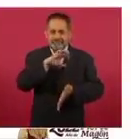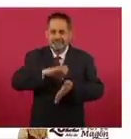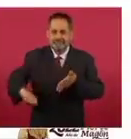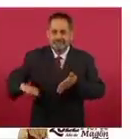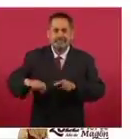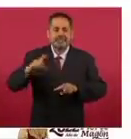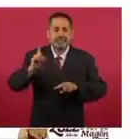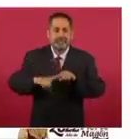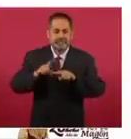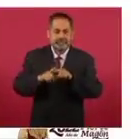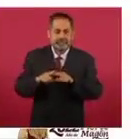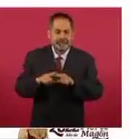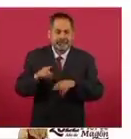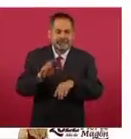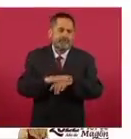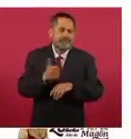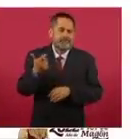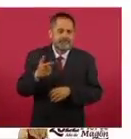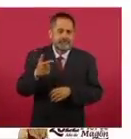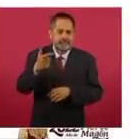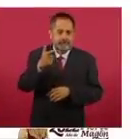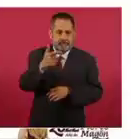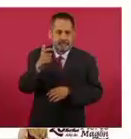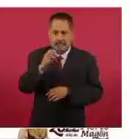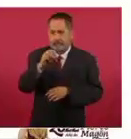fue Zoom, que tiene una comisión de